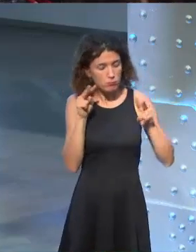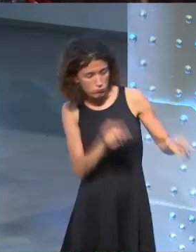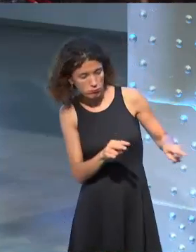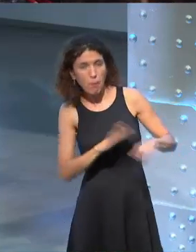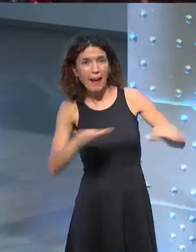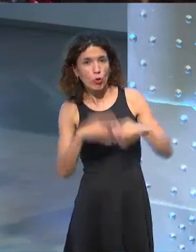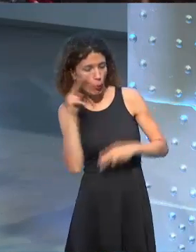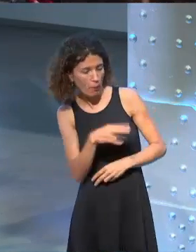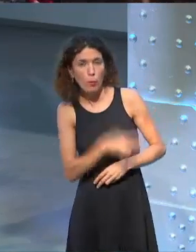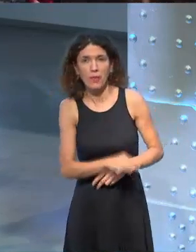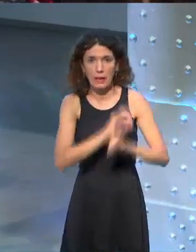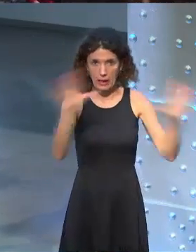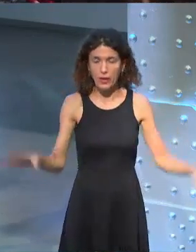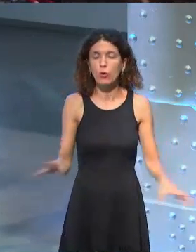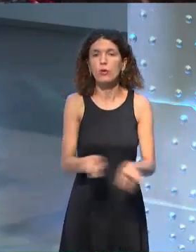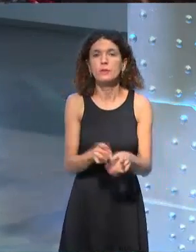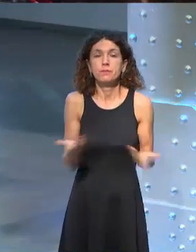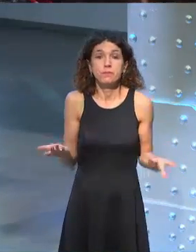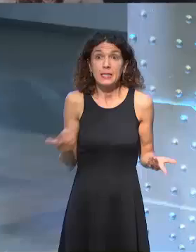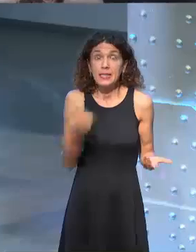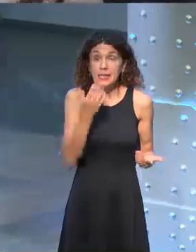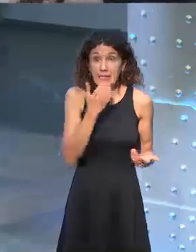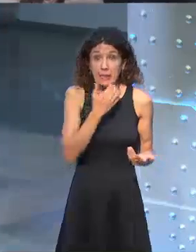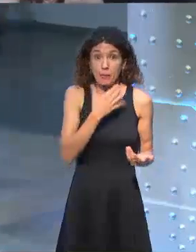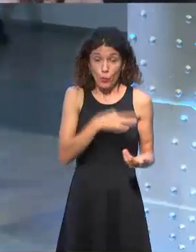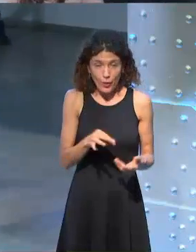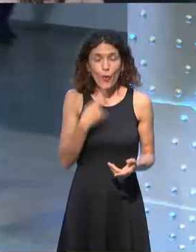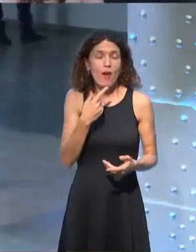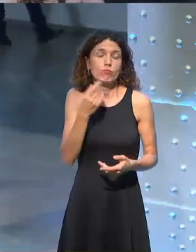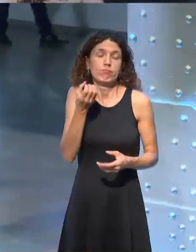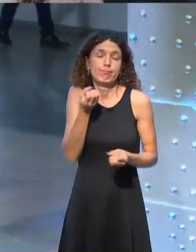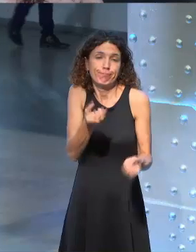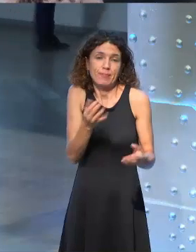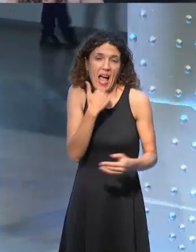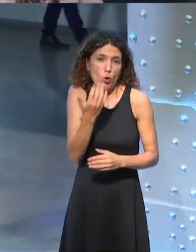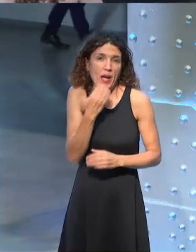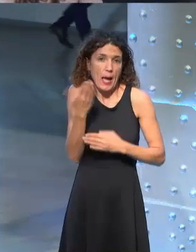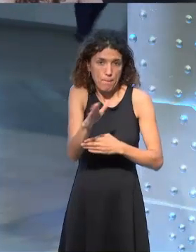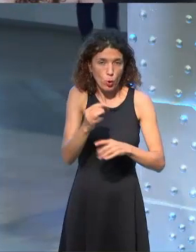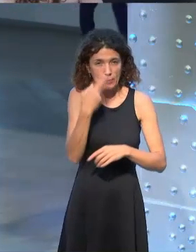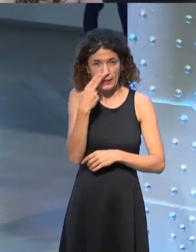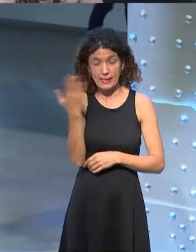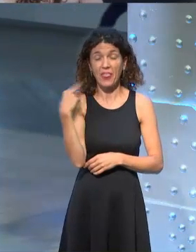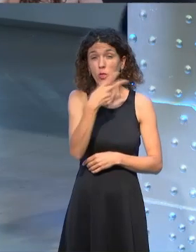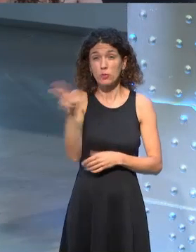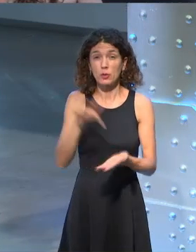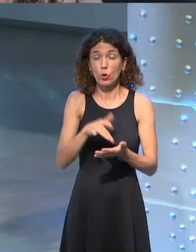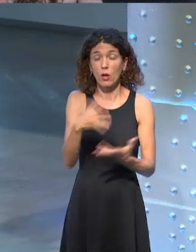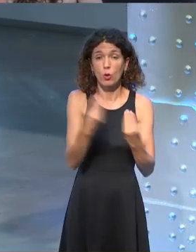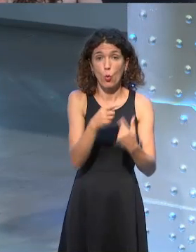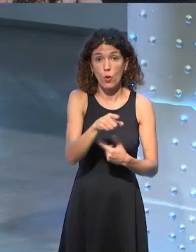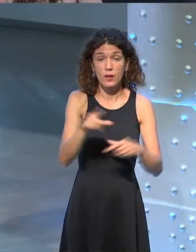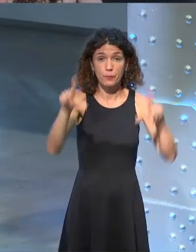a todo el mundo. Milagros. A mí en este sentido, si me dejáis comentar solo un ejemplo que me pareció muy interesante. Yo hace 2 semanas estaba con